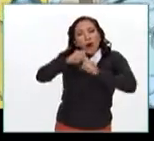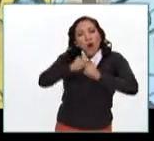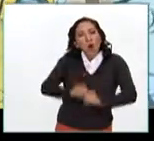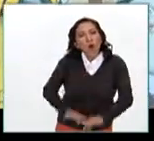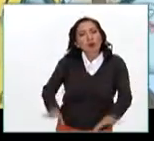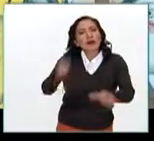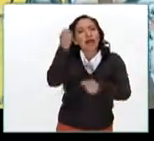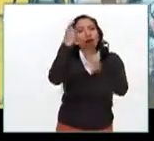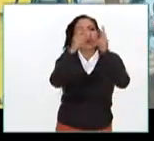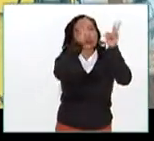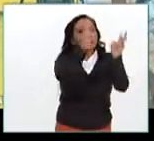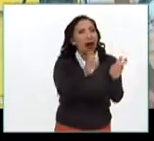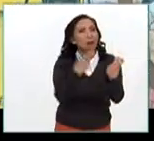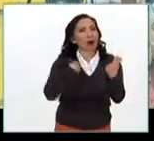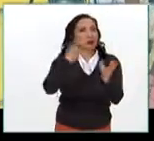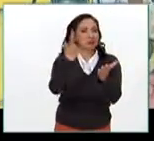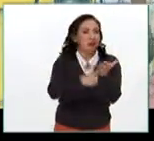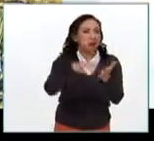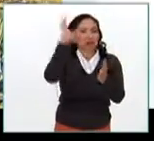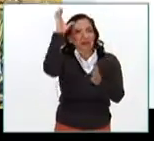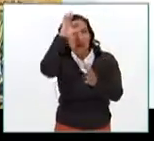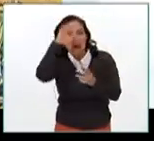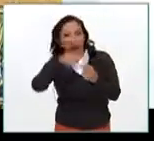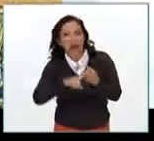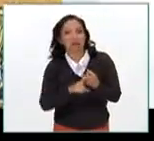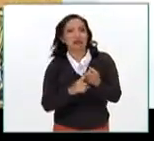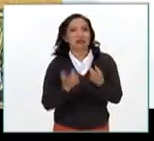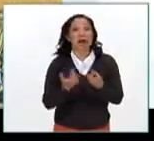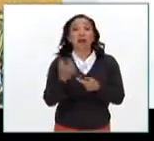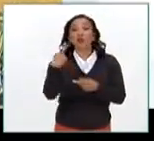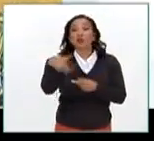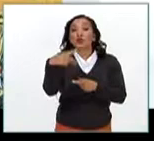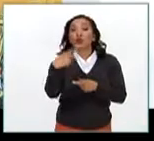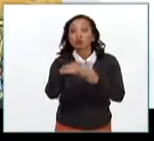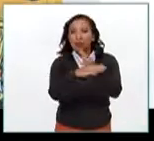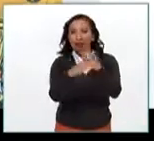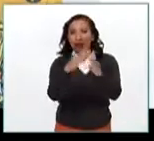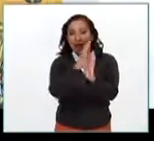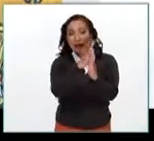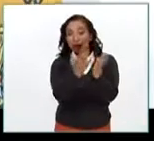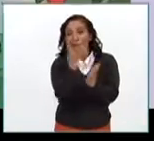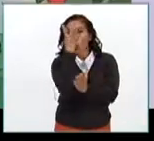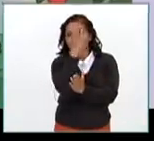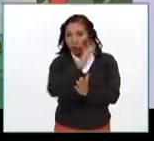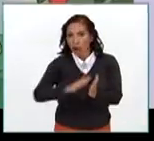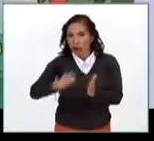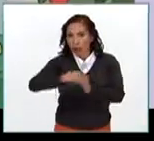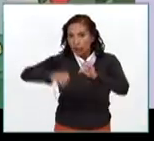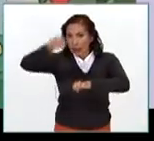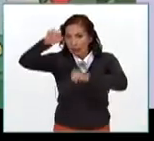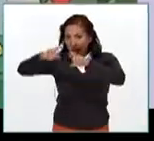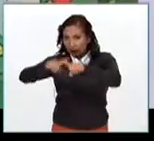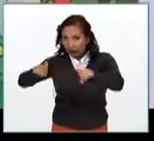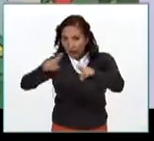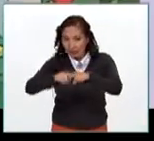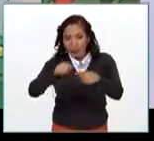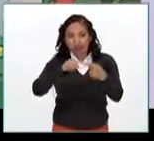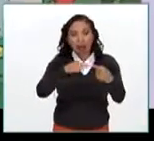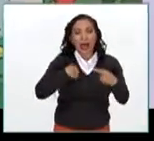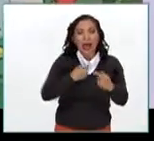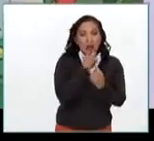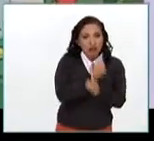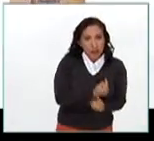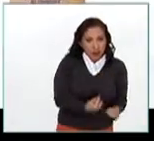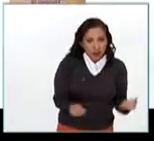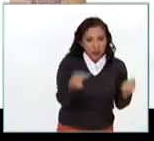y divulgar algunos temas de contenido científico. Sus materiales se dirigen a 4 segmentos de edad: a los lectores